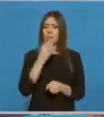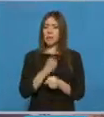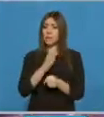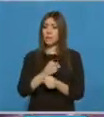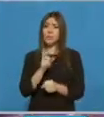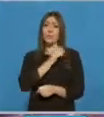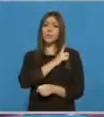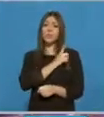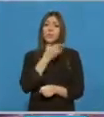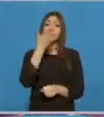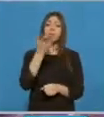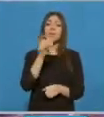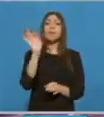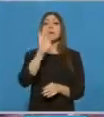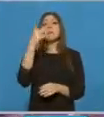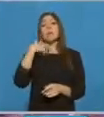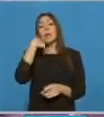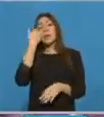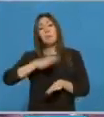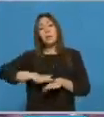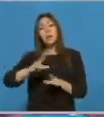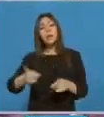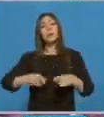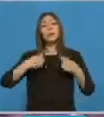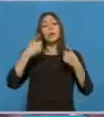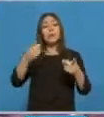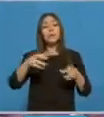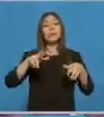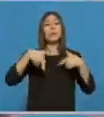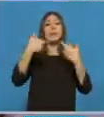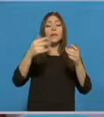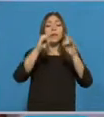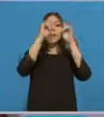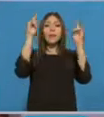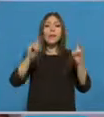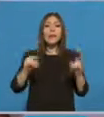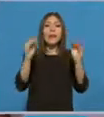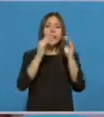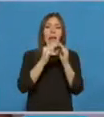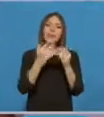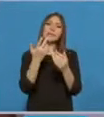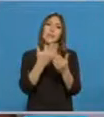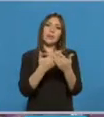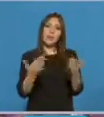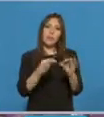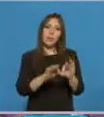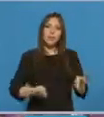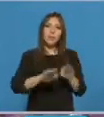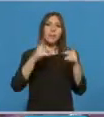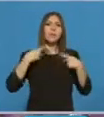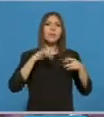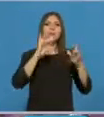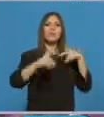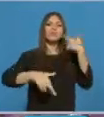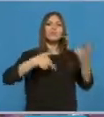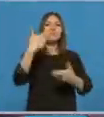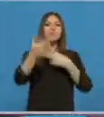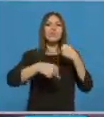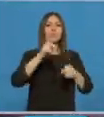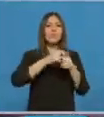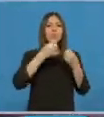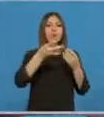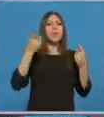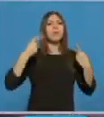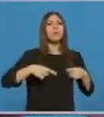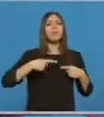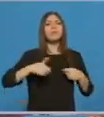población si está en sus posibilidades hacer donativos de casas de campaña. Eso es importante porque se han estado enviando casas de campaña, pero aquellas personas que han